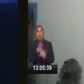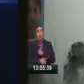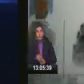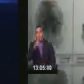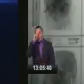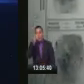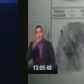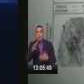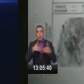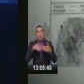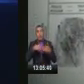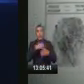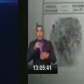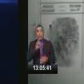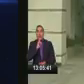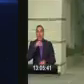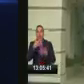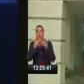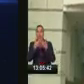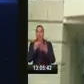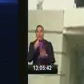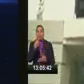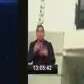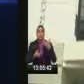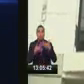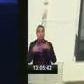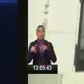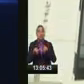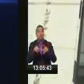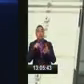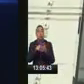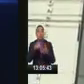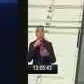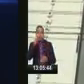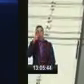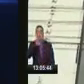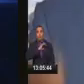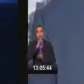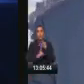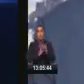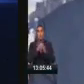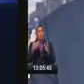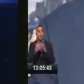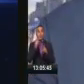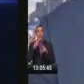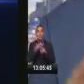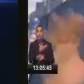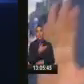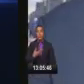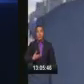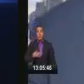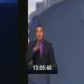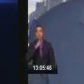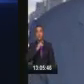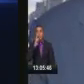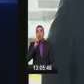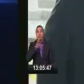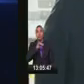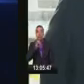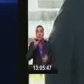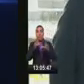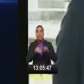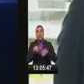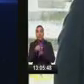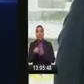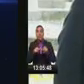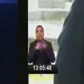países de Perú, Panamá y Estados Unidos. Hay un proceso similar en la Interpol contra el expresidente Rafael Correa y el exsecretario